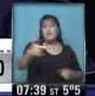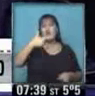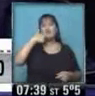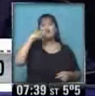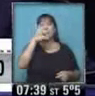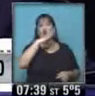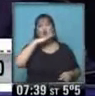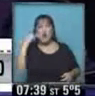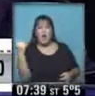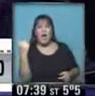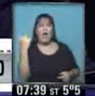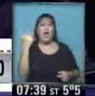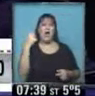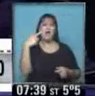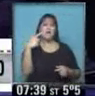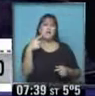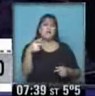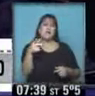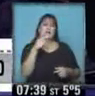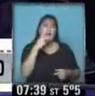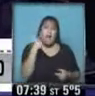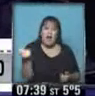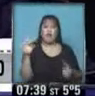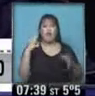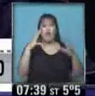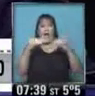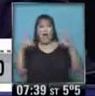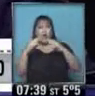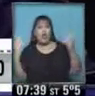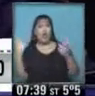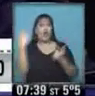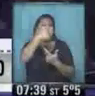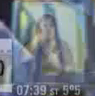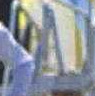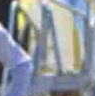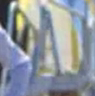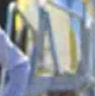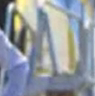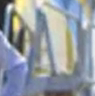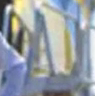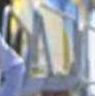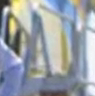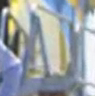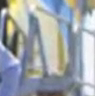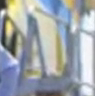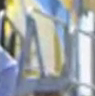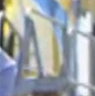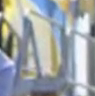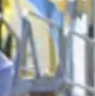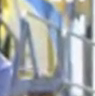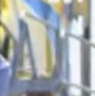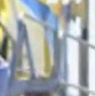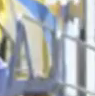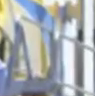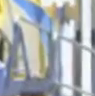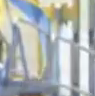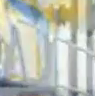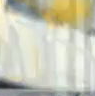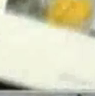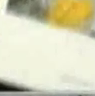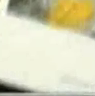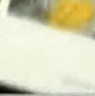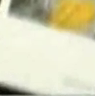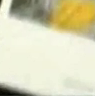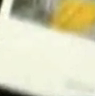ha corrido al tabaco, ha corrido al algodón, ha llegado a Formosa. Entonces, el desafío es